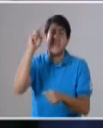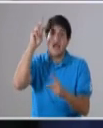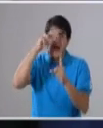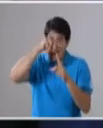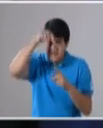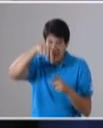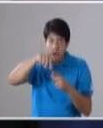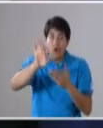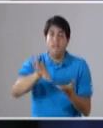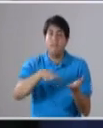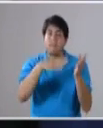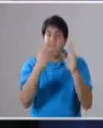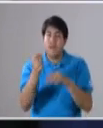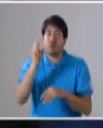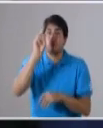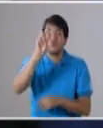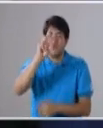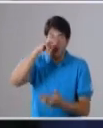con la primavera árabe.